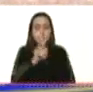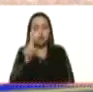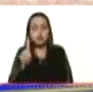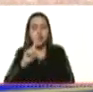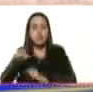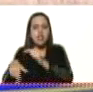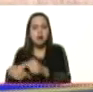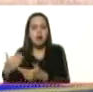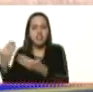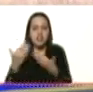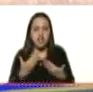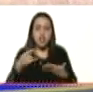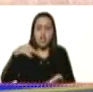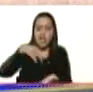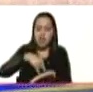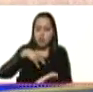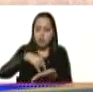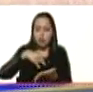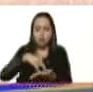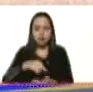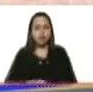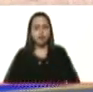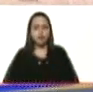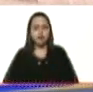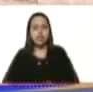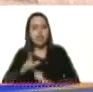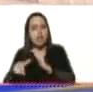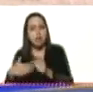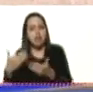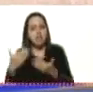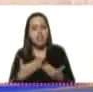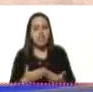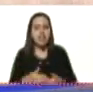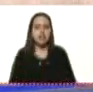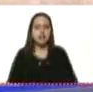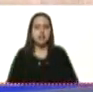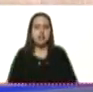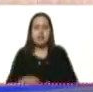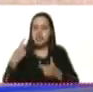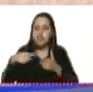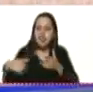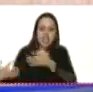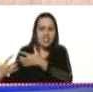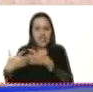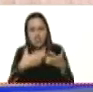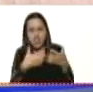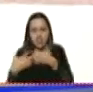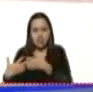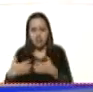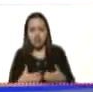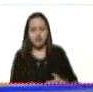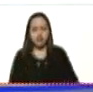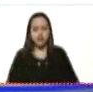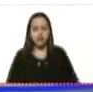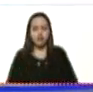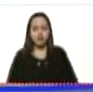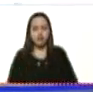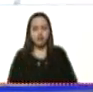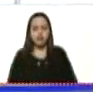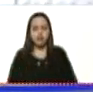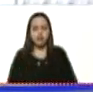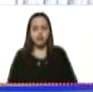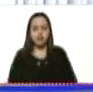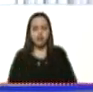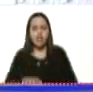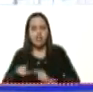Después vendría Carabobo. Después vendría Bomboná, Pichincha, Junín, Ayacucho. Después